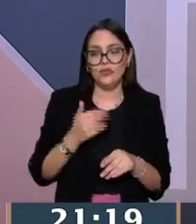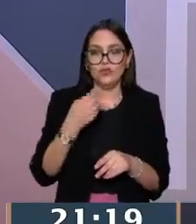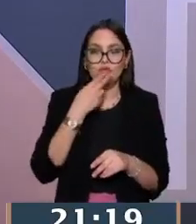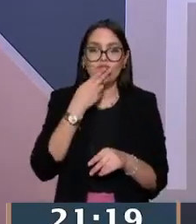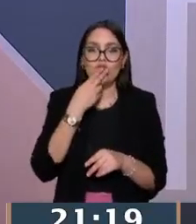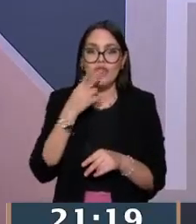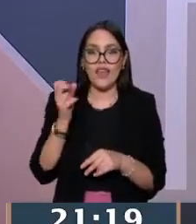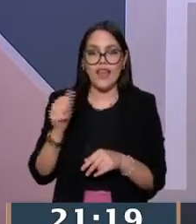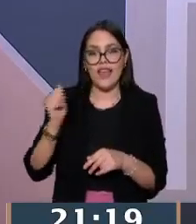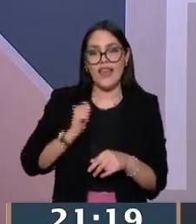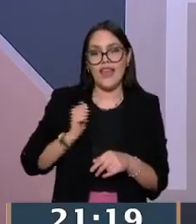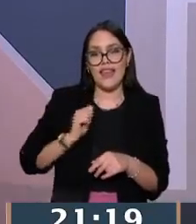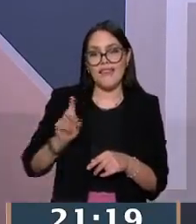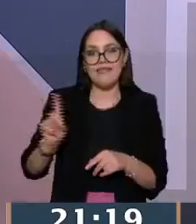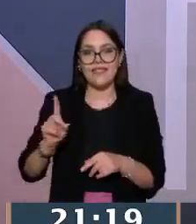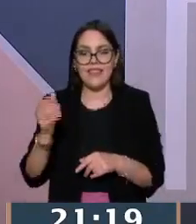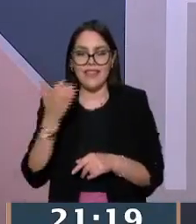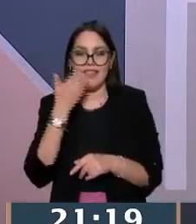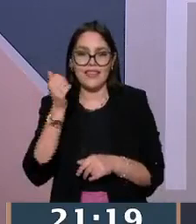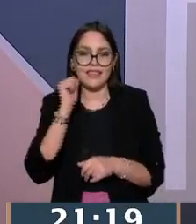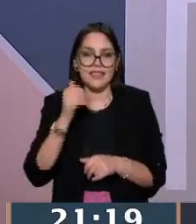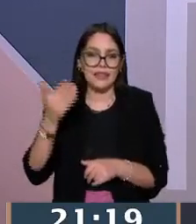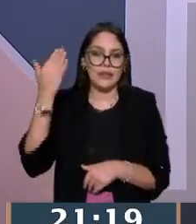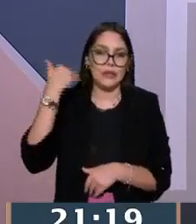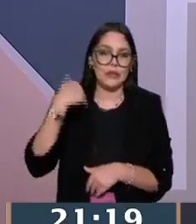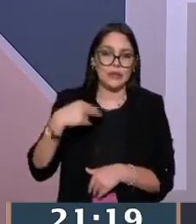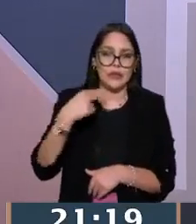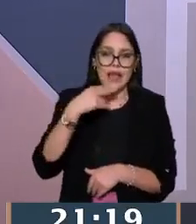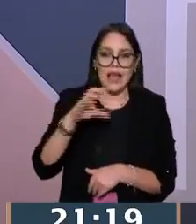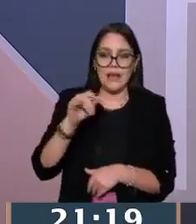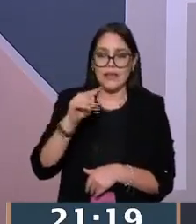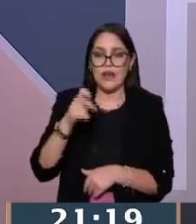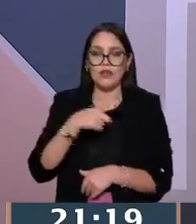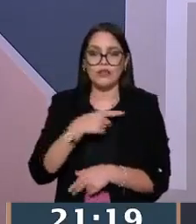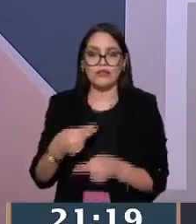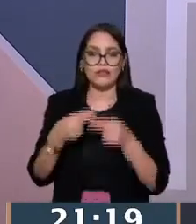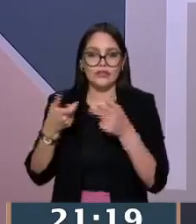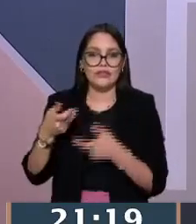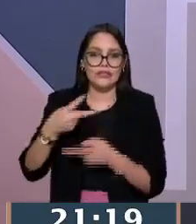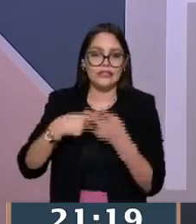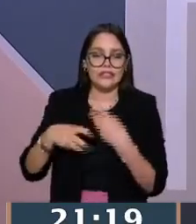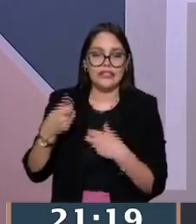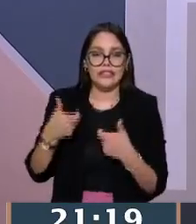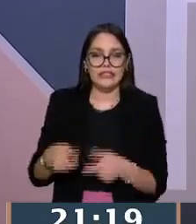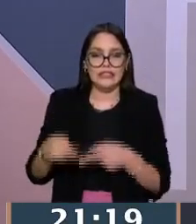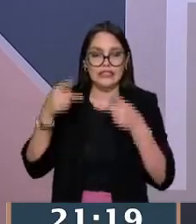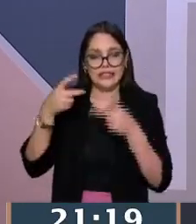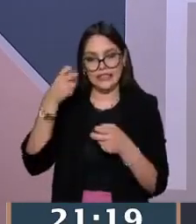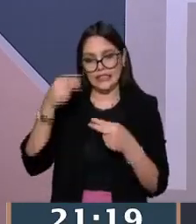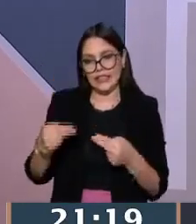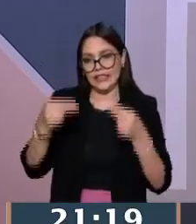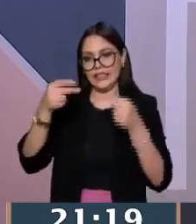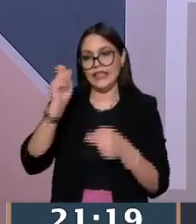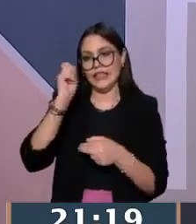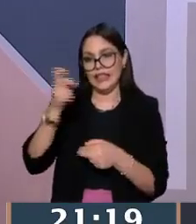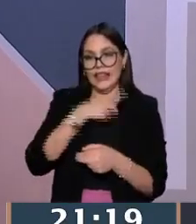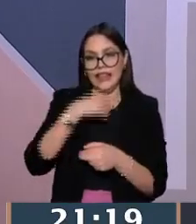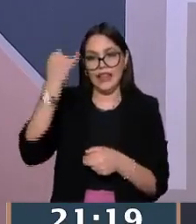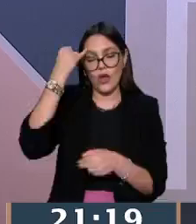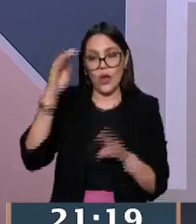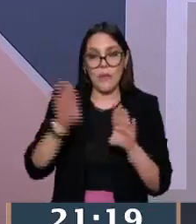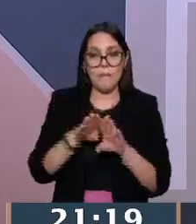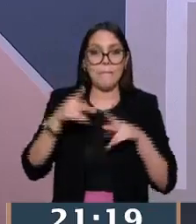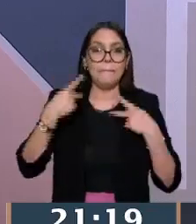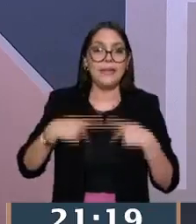de este neoliberalismo del que hemos vivido las últimas décadas, sobre todo, digo, es parte del sistema mismo, pero es la idea de que las